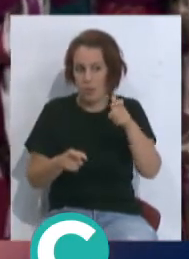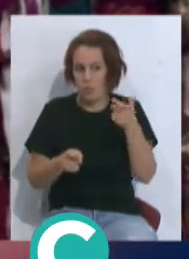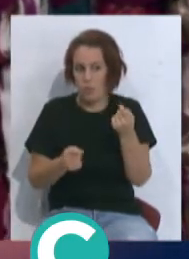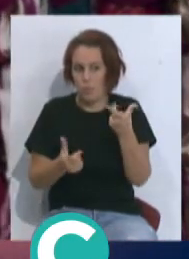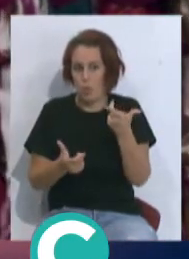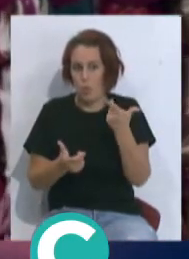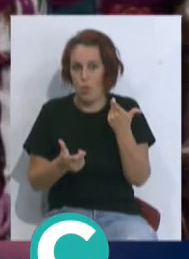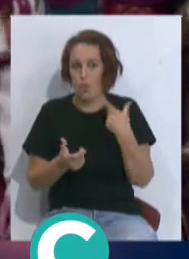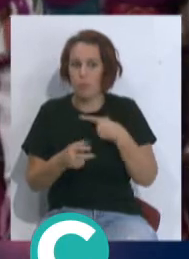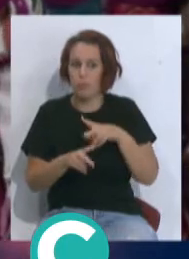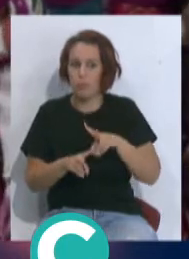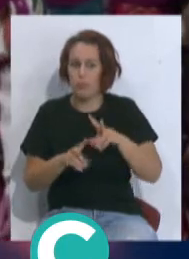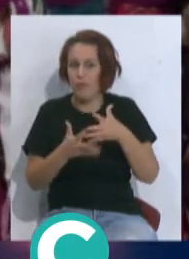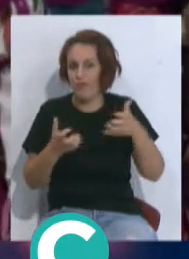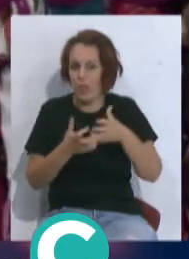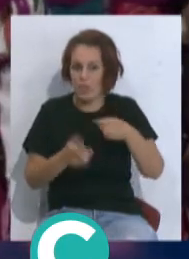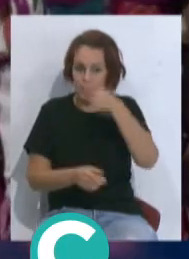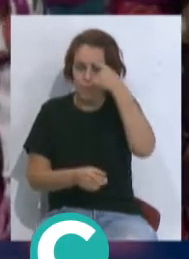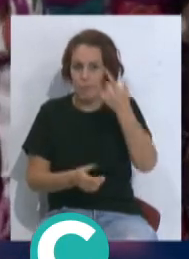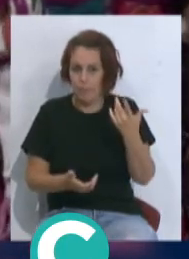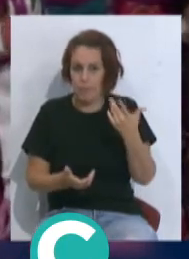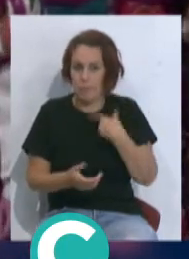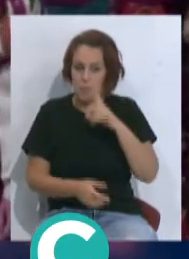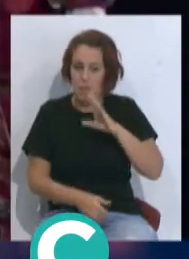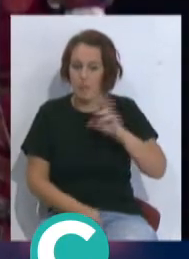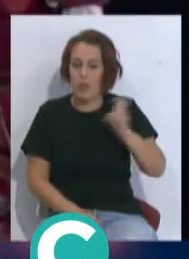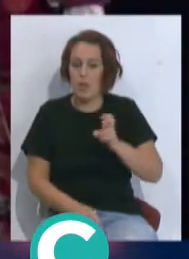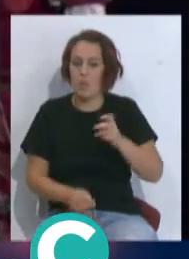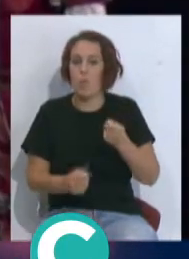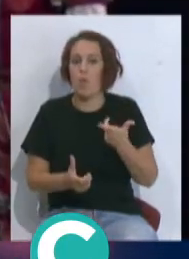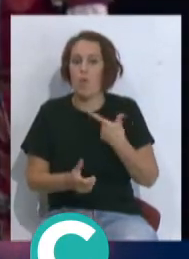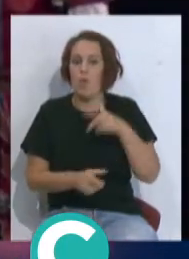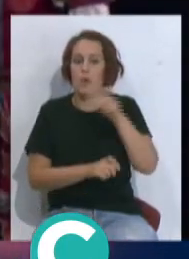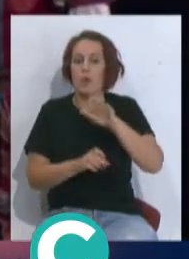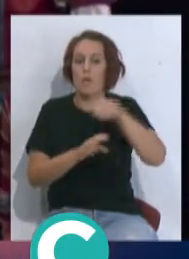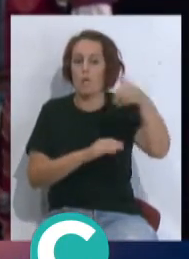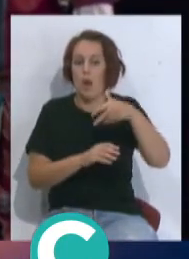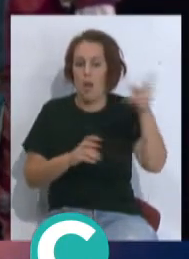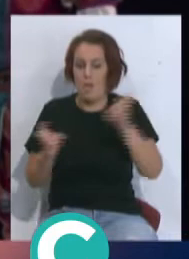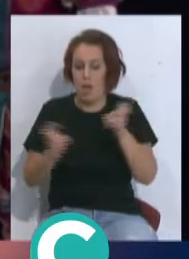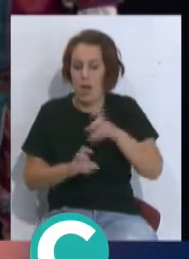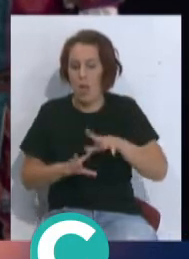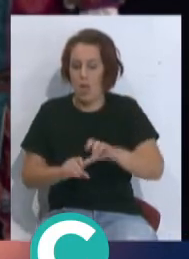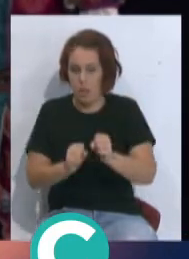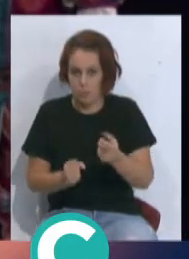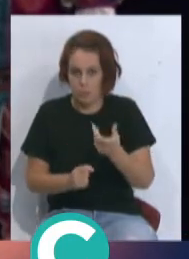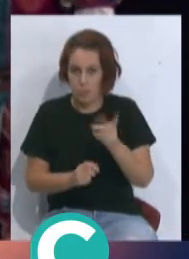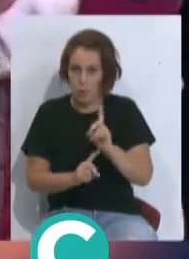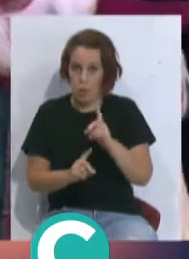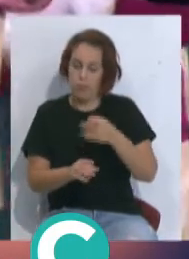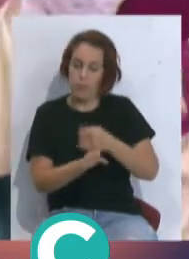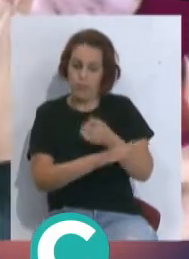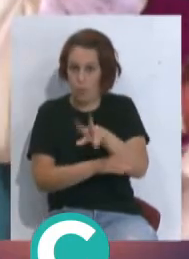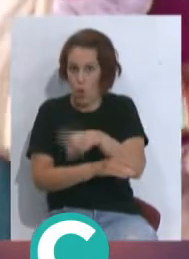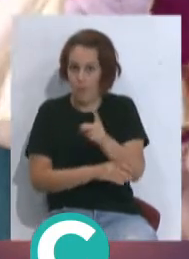todos con un titular y parece que vienen aquí como a asaltarnos, ¿no? La gente de fuera viene. No, no, en ningún momento es una exigencia.